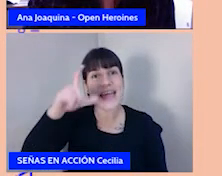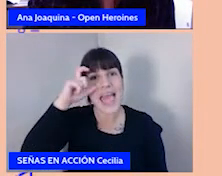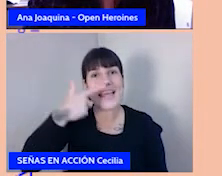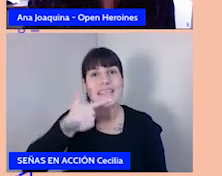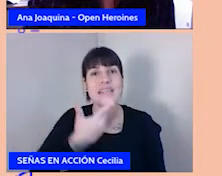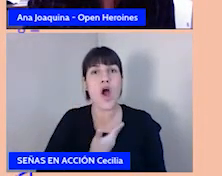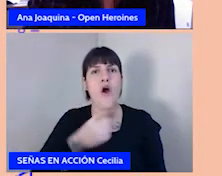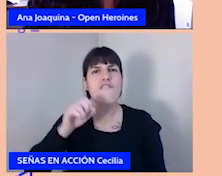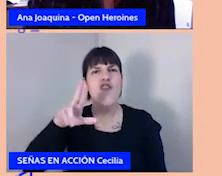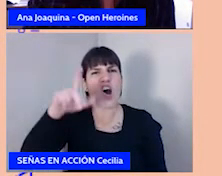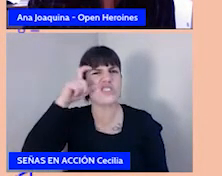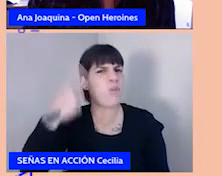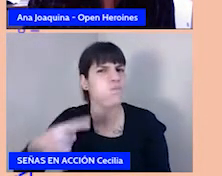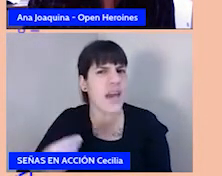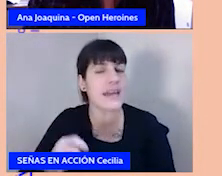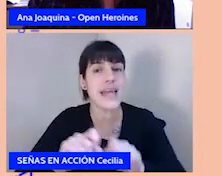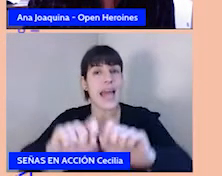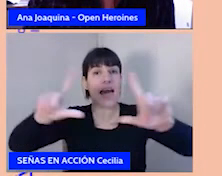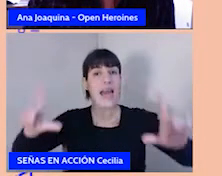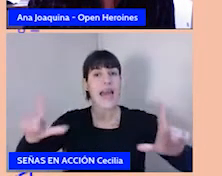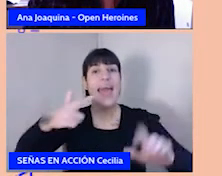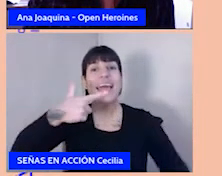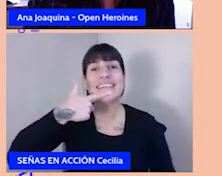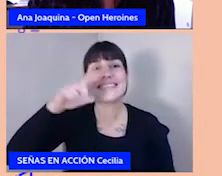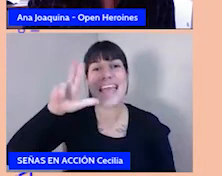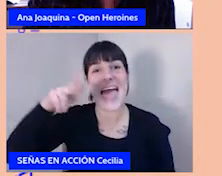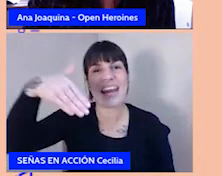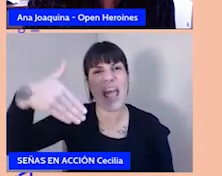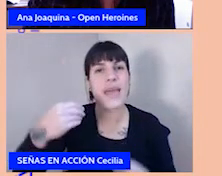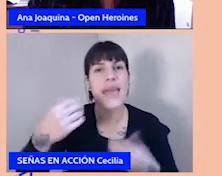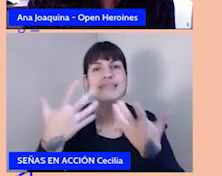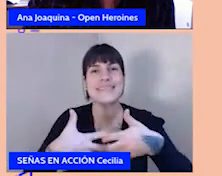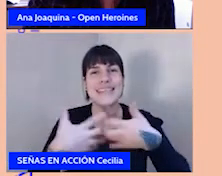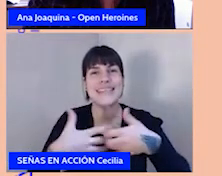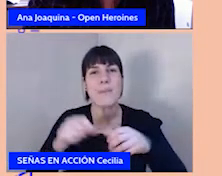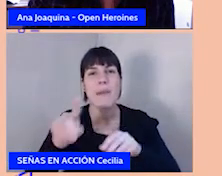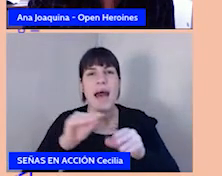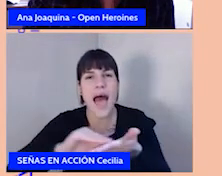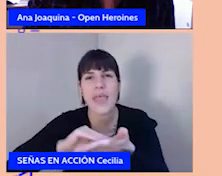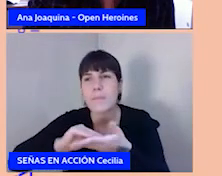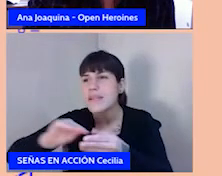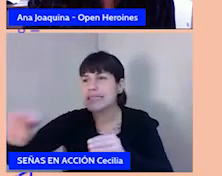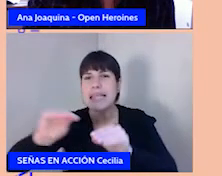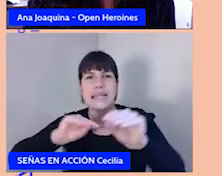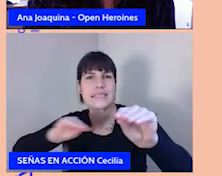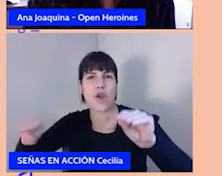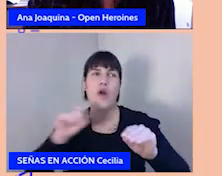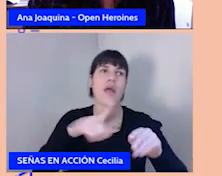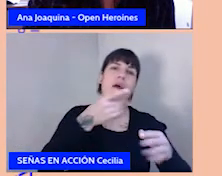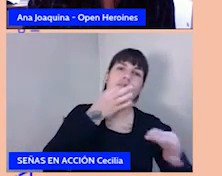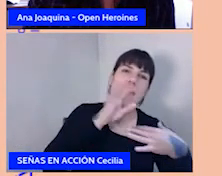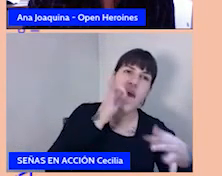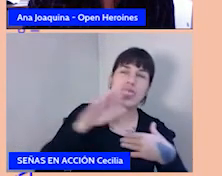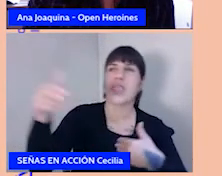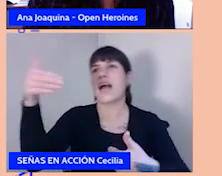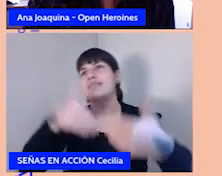no la conocen, es un CRM, es un sistema que te permite administrar toda la parte de tus ventas y tus